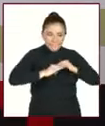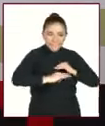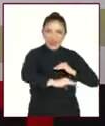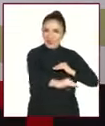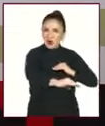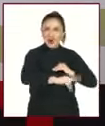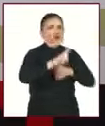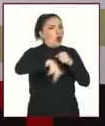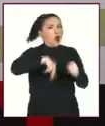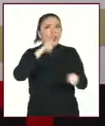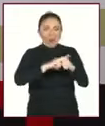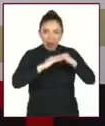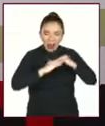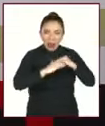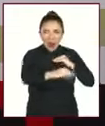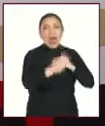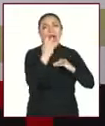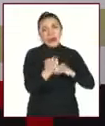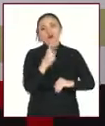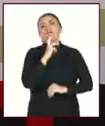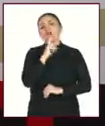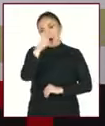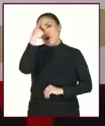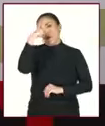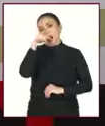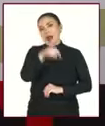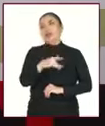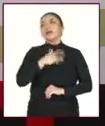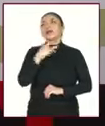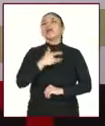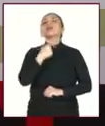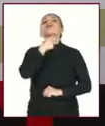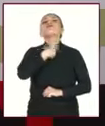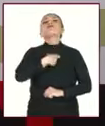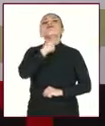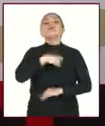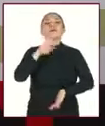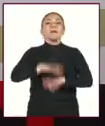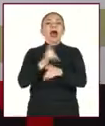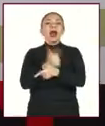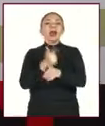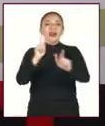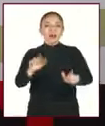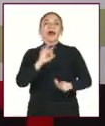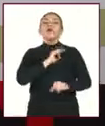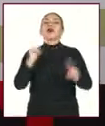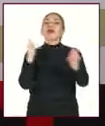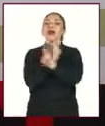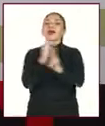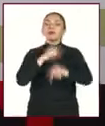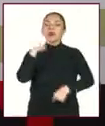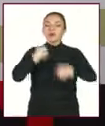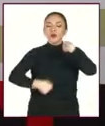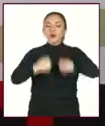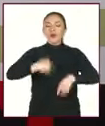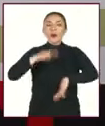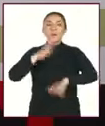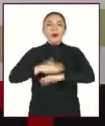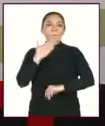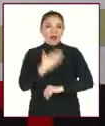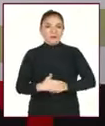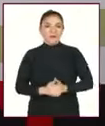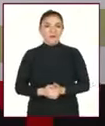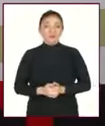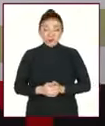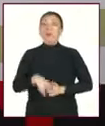recostados, va a ser mejor porque hace que esta parte se libere y podamos oxigenar más rápido. Claro, más rápido. Muchas